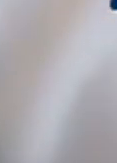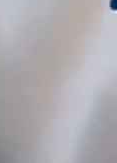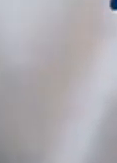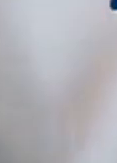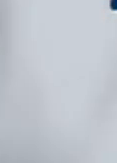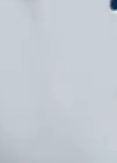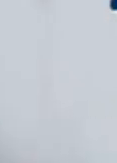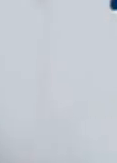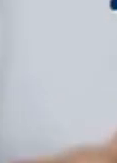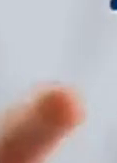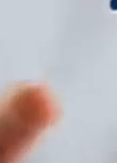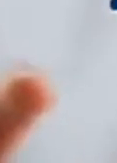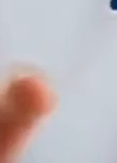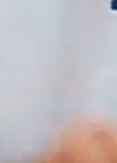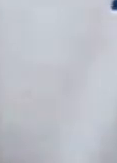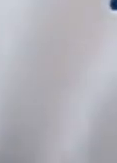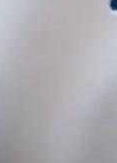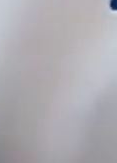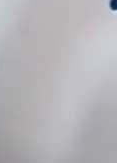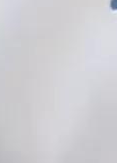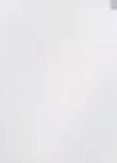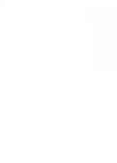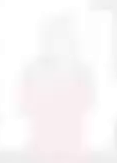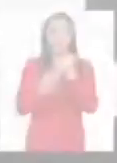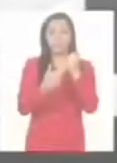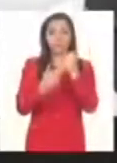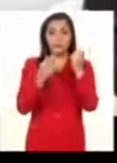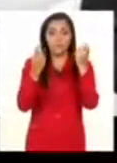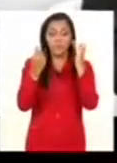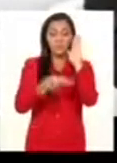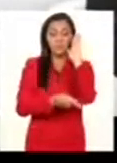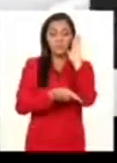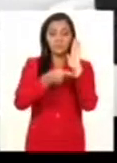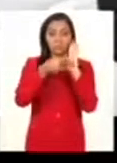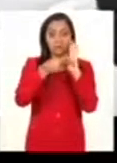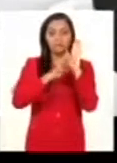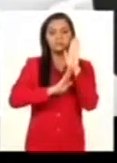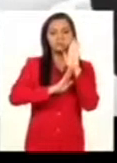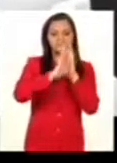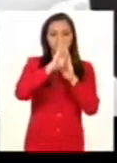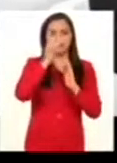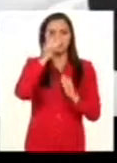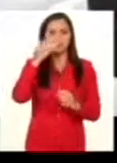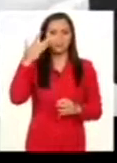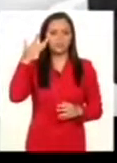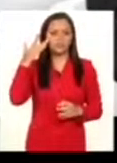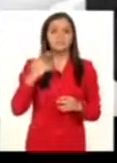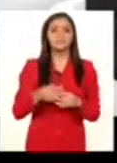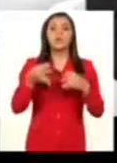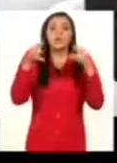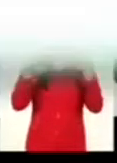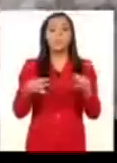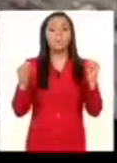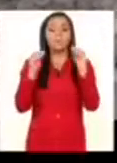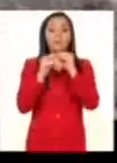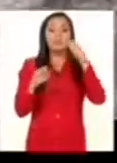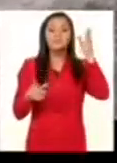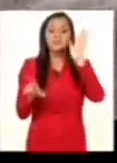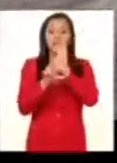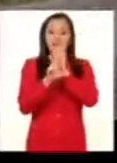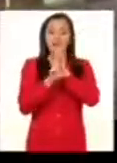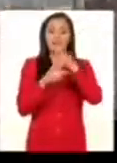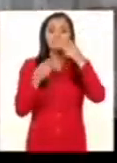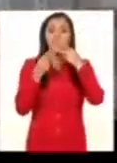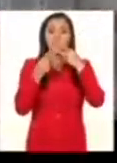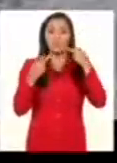Informe semanal del gobierno a sus mandantes. Recursos del petróleo promueven el desarrollo en la Amazonía. Cumpliendo